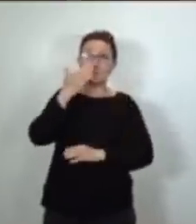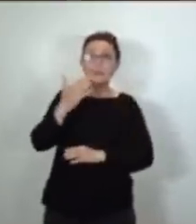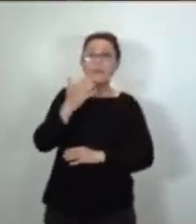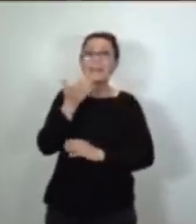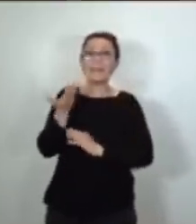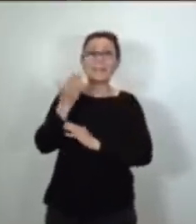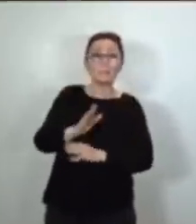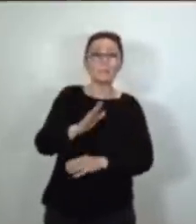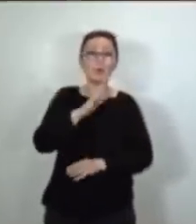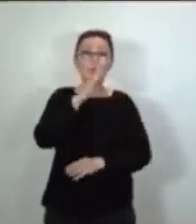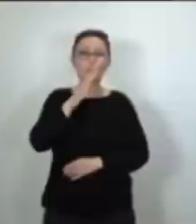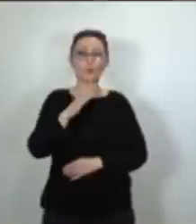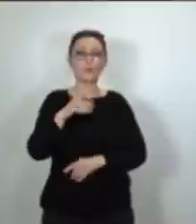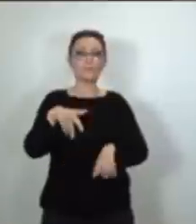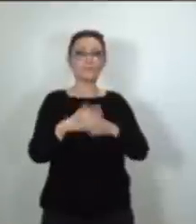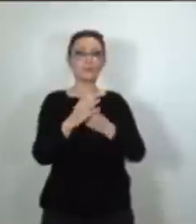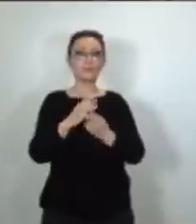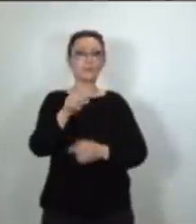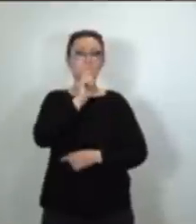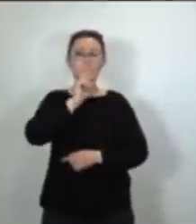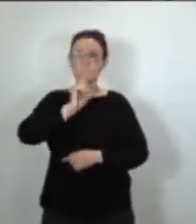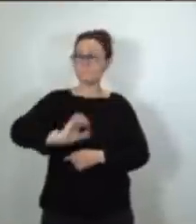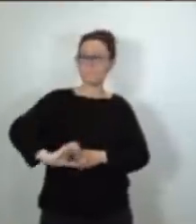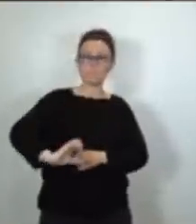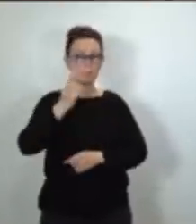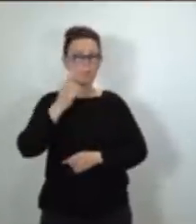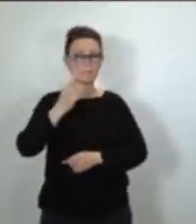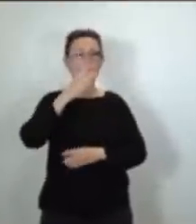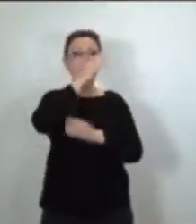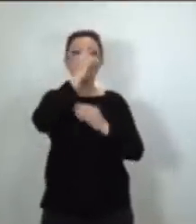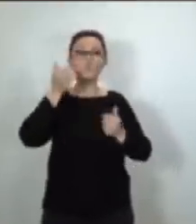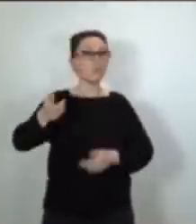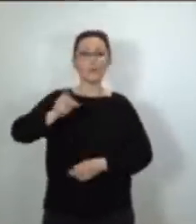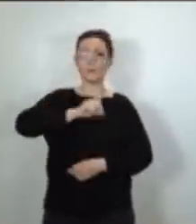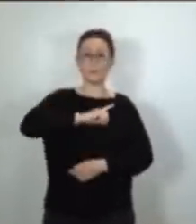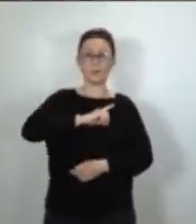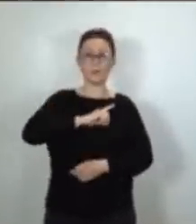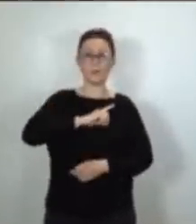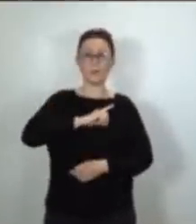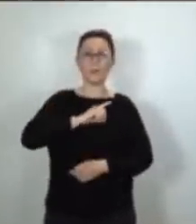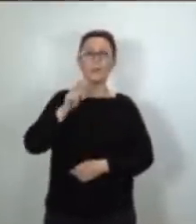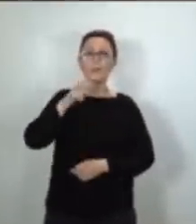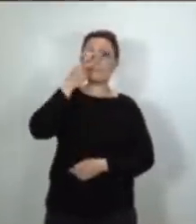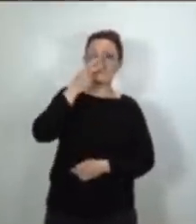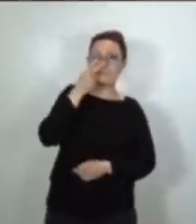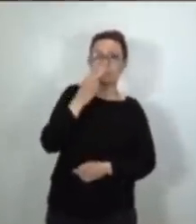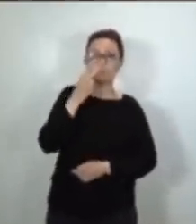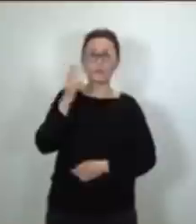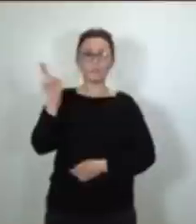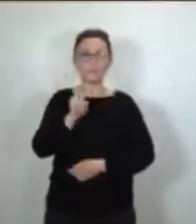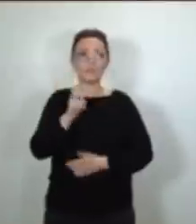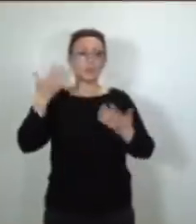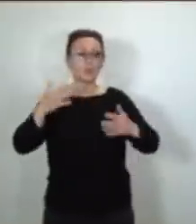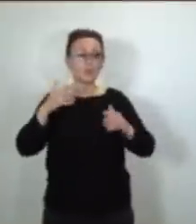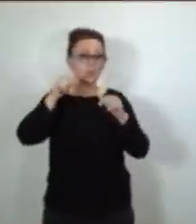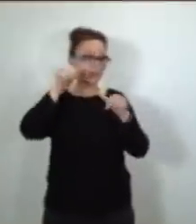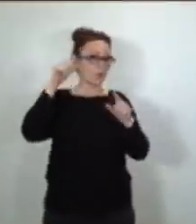más difíciles se ha olvidado de quiénes somos, de dónde venimos ni qué intereses estamos defendiendo